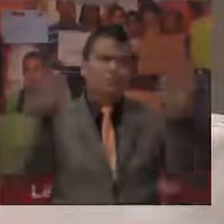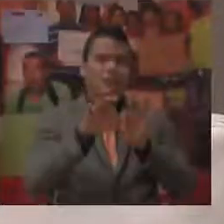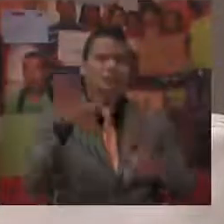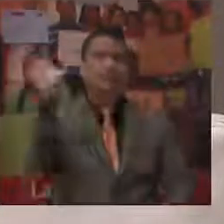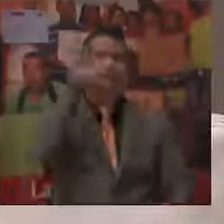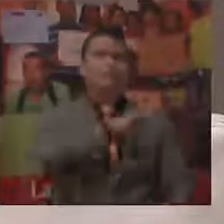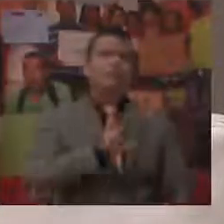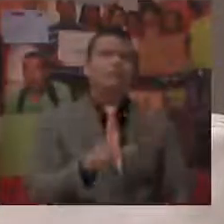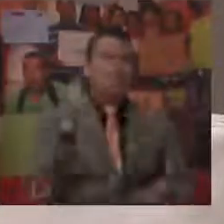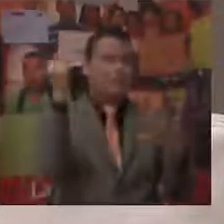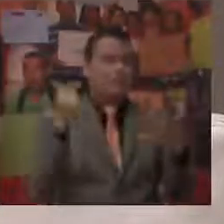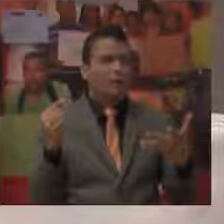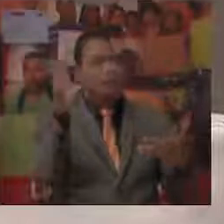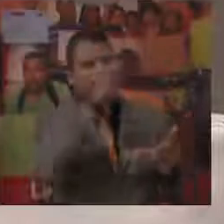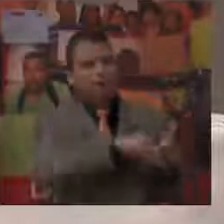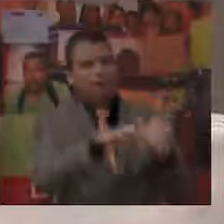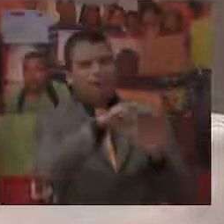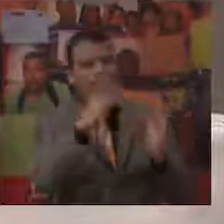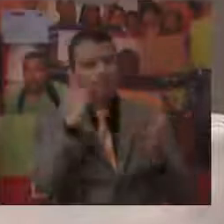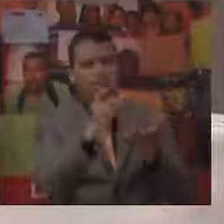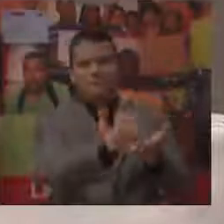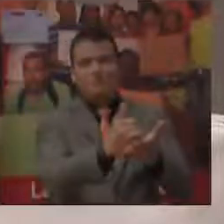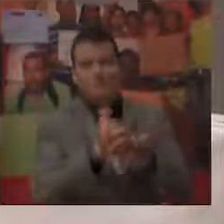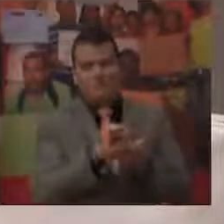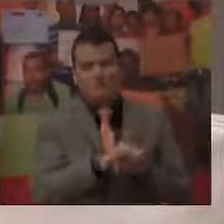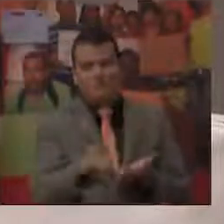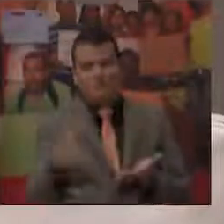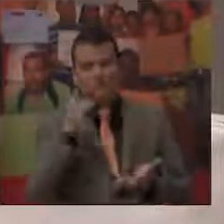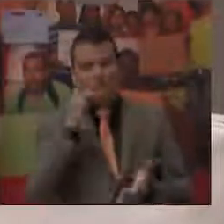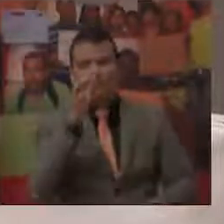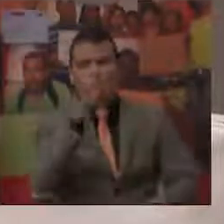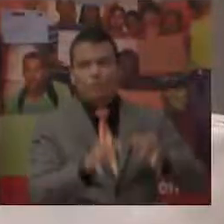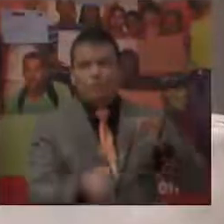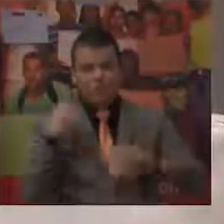entender herramientas jurídicas como la jurisdicción especial para la paz.